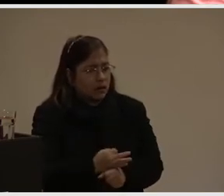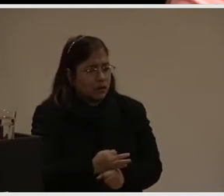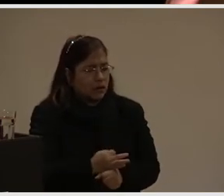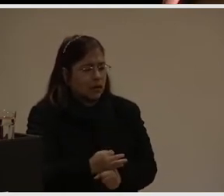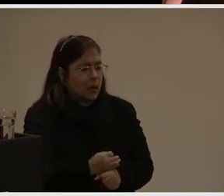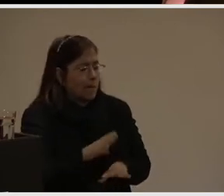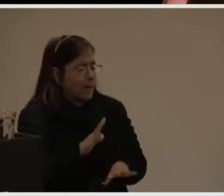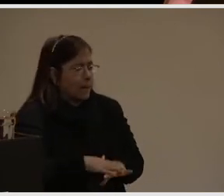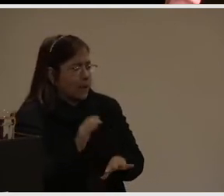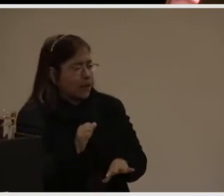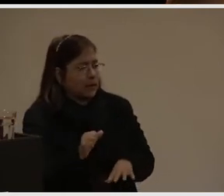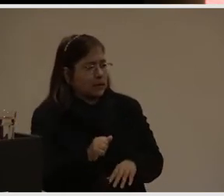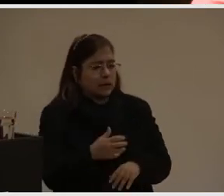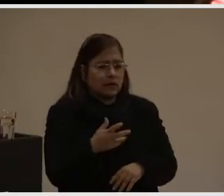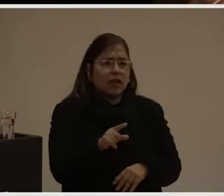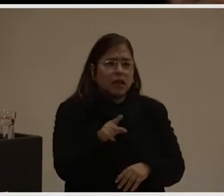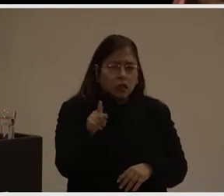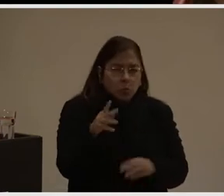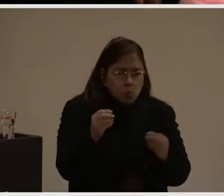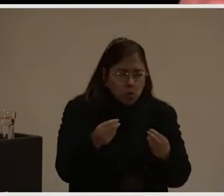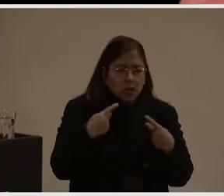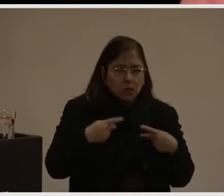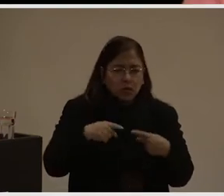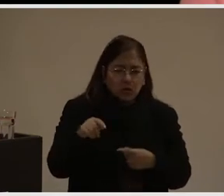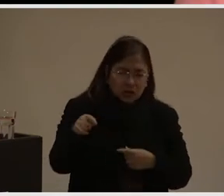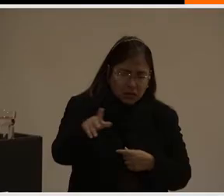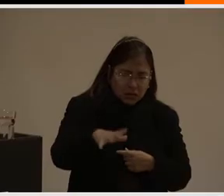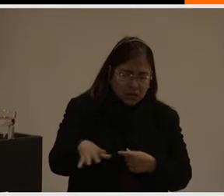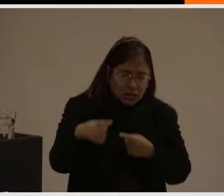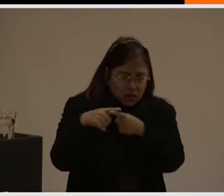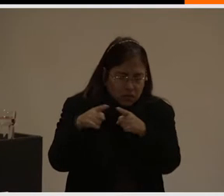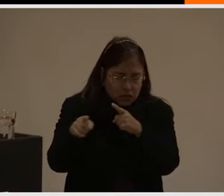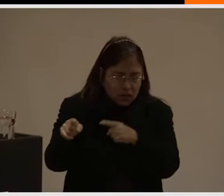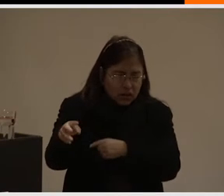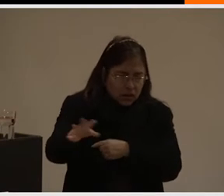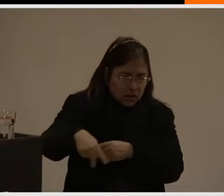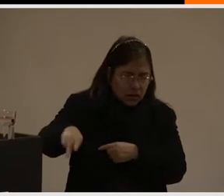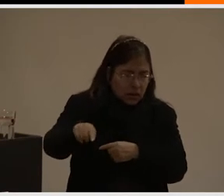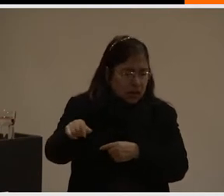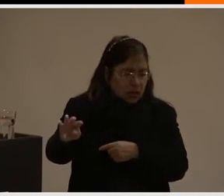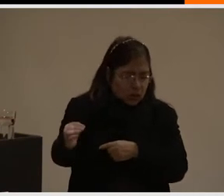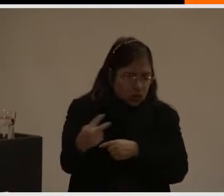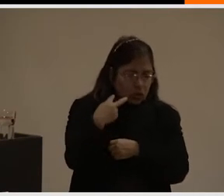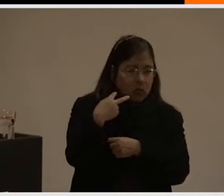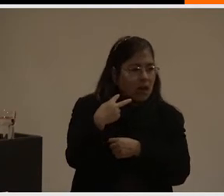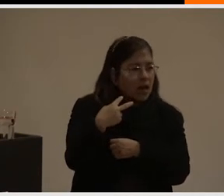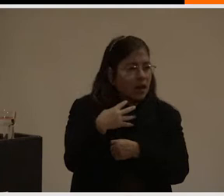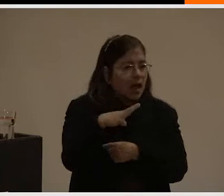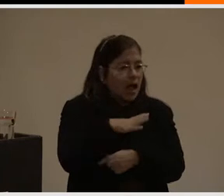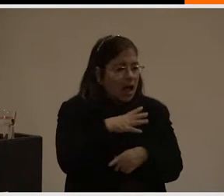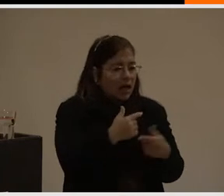las actividades que más nos reconoce la gente en la calle que son las rodadas bicicleteras en ese tiempo